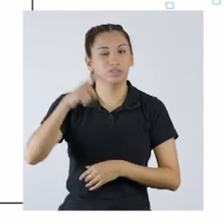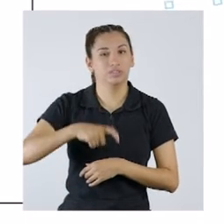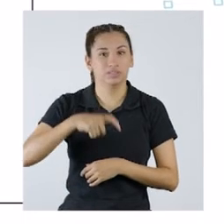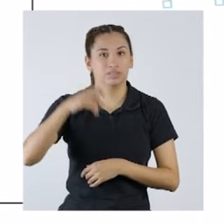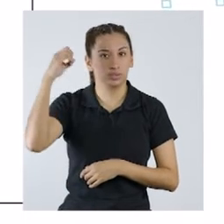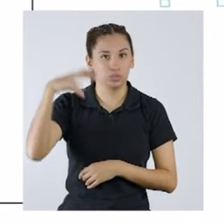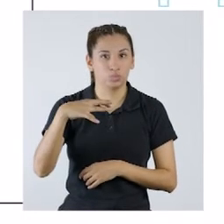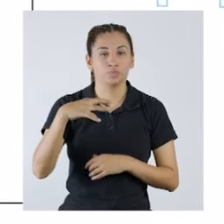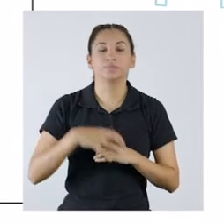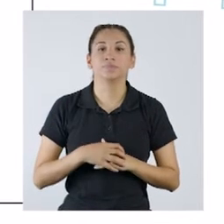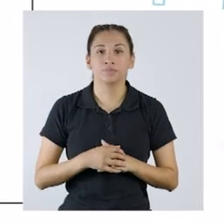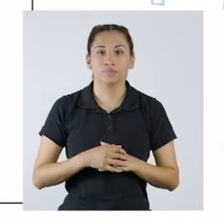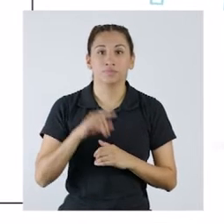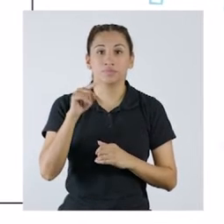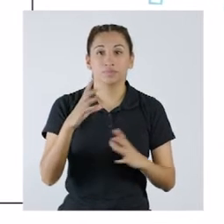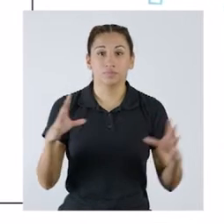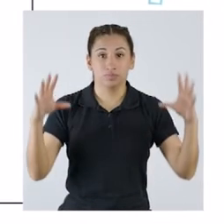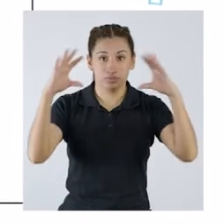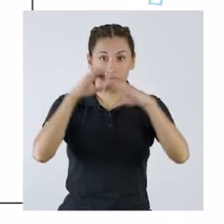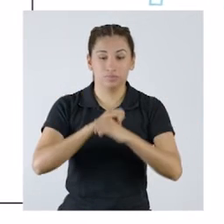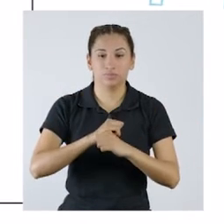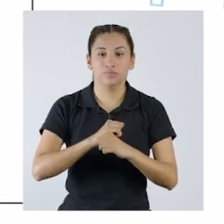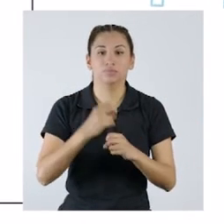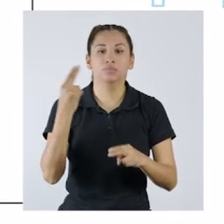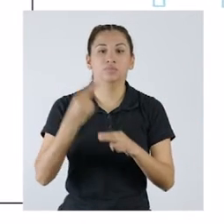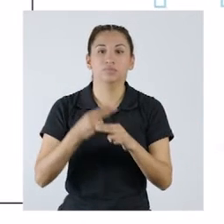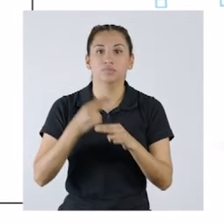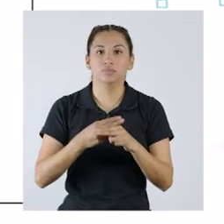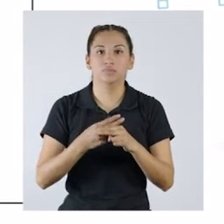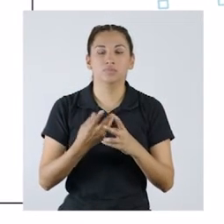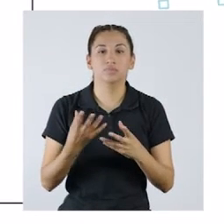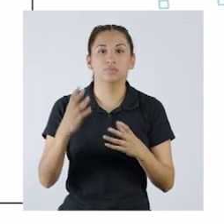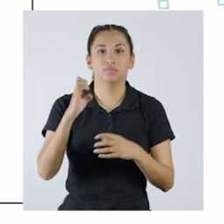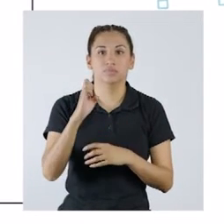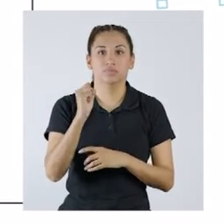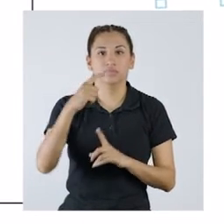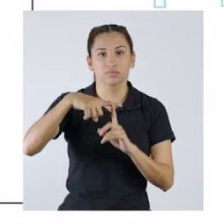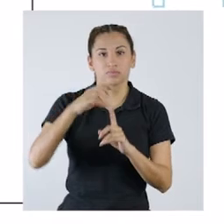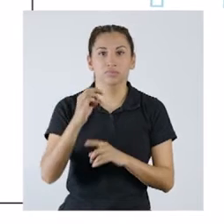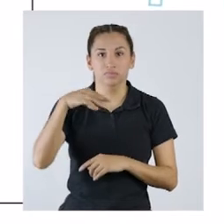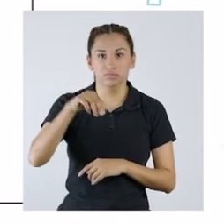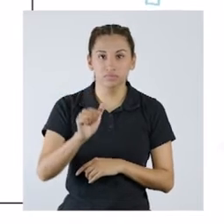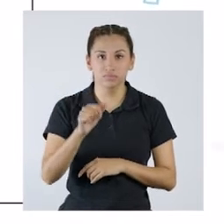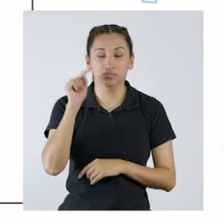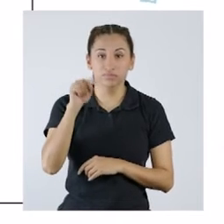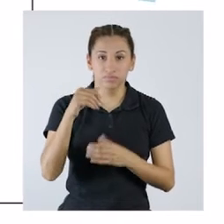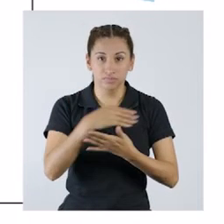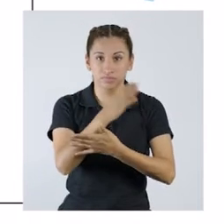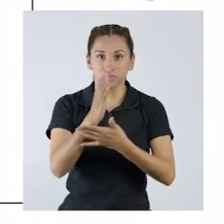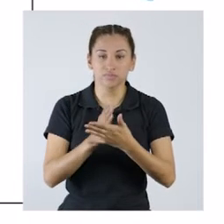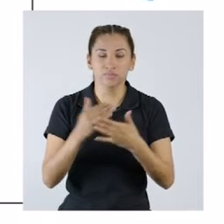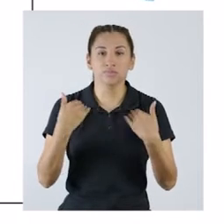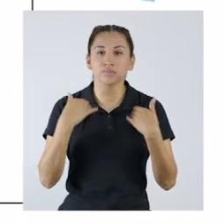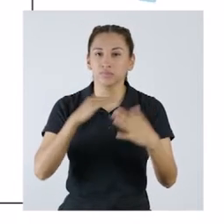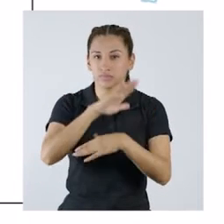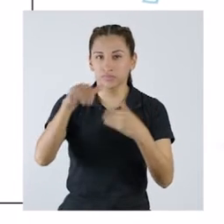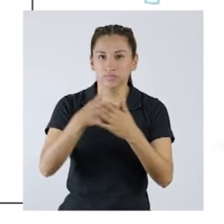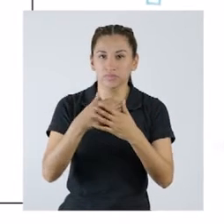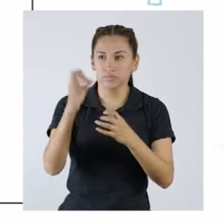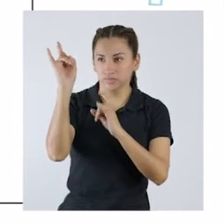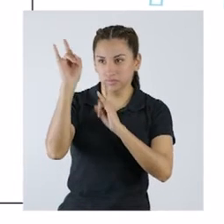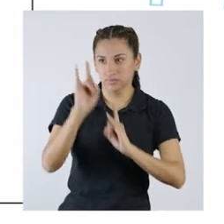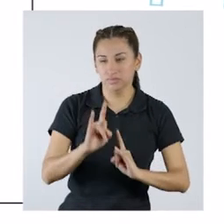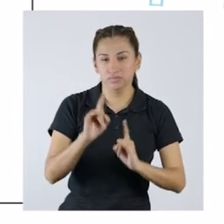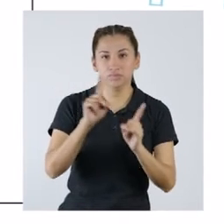no requieren de la luz. La fase oscura se lleva a cabo en el estroma. En esta fase se utiliza toda